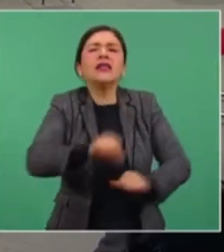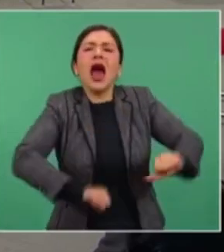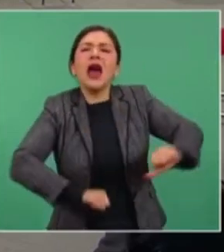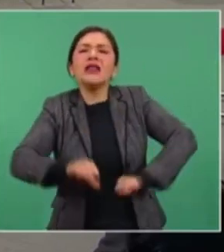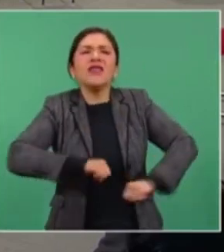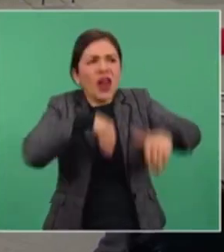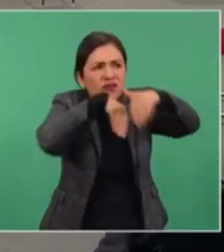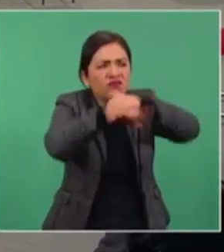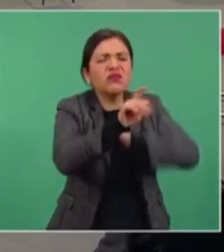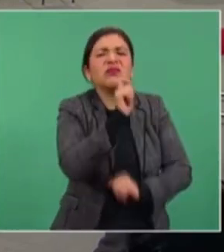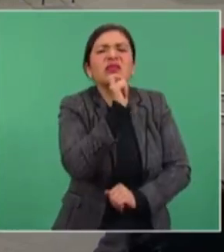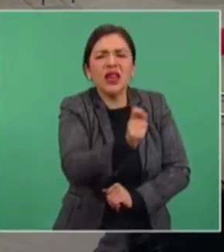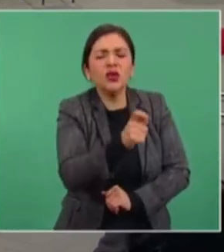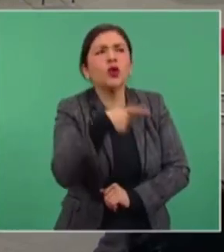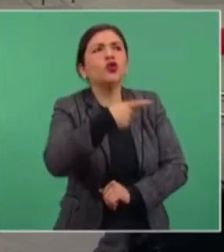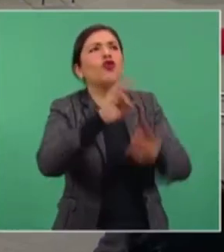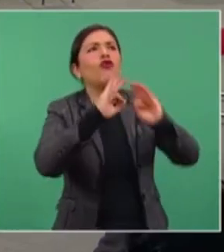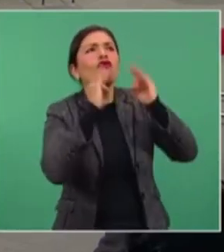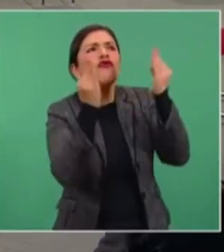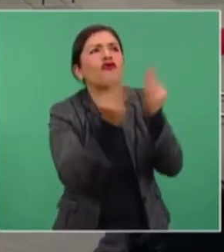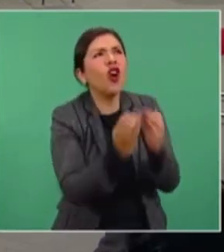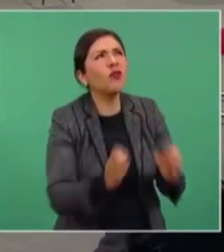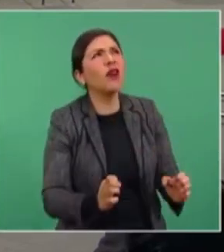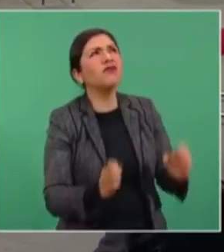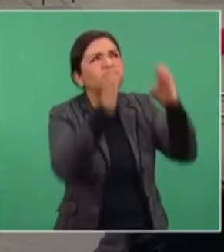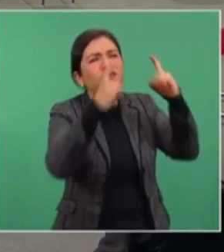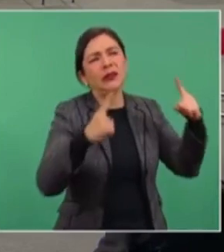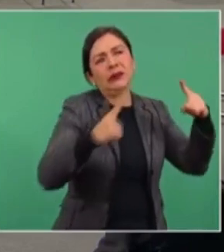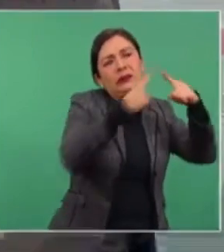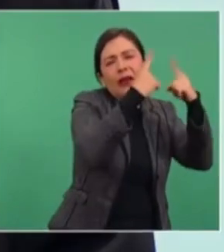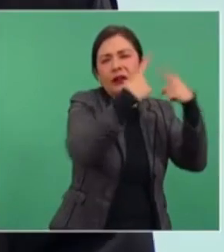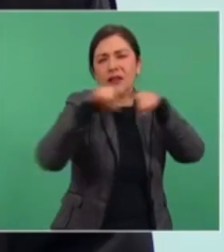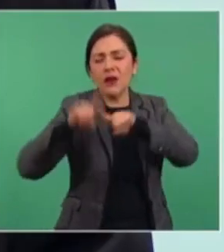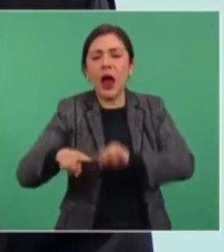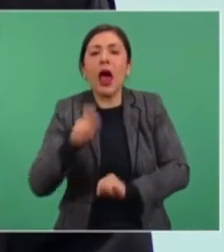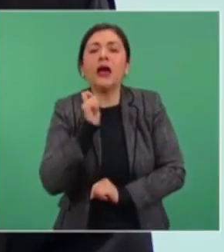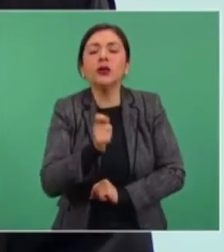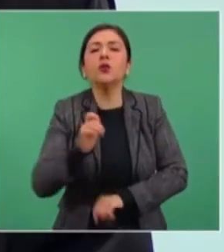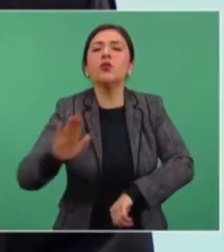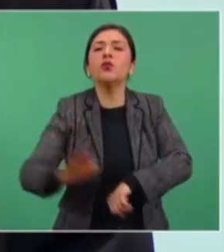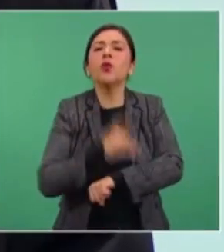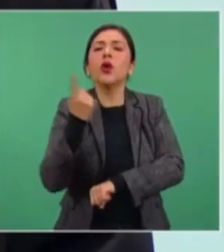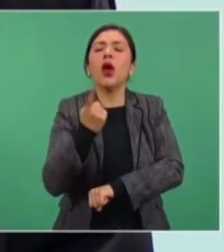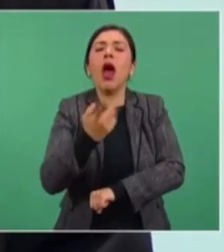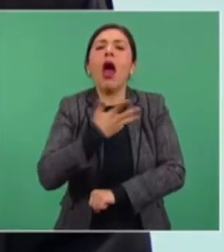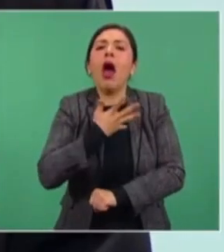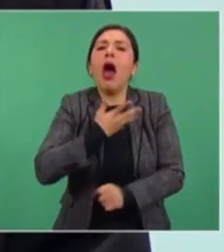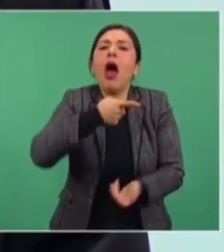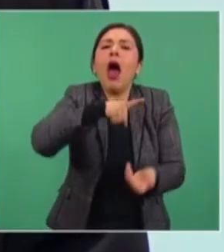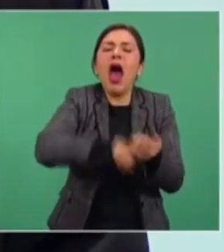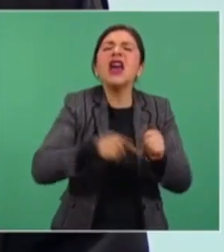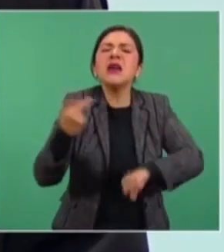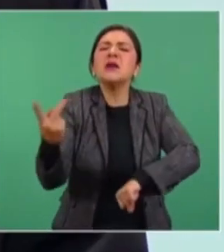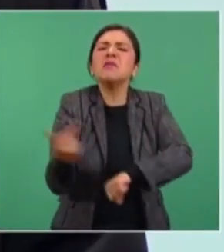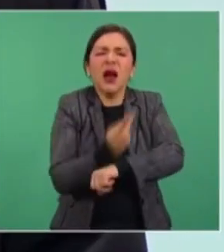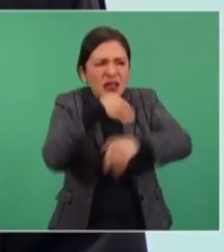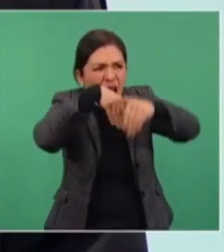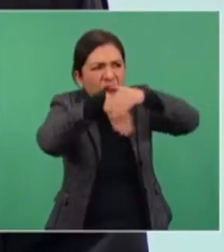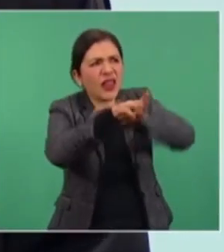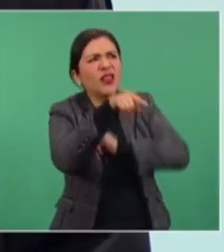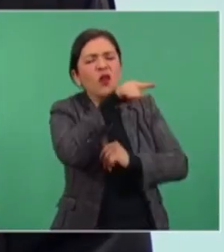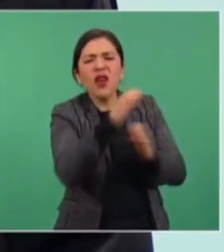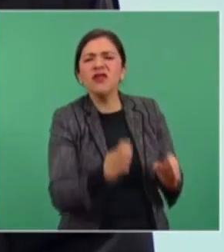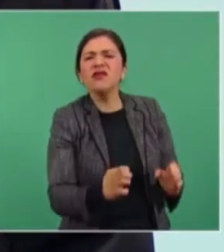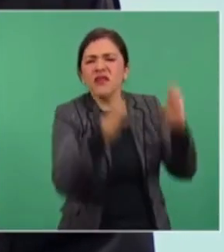La forma arquitectónica es consecuencia de lo que acude dentro de ella, lo